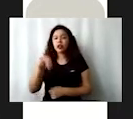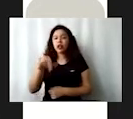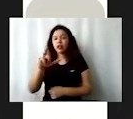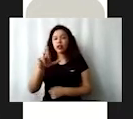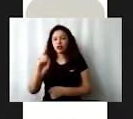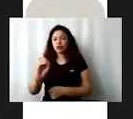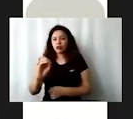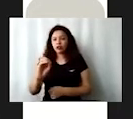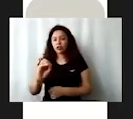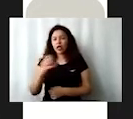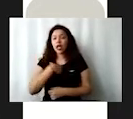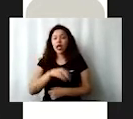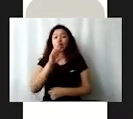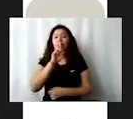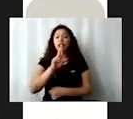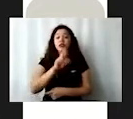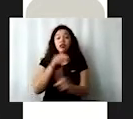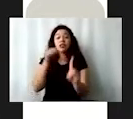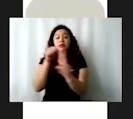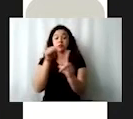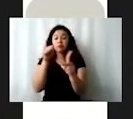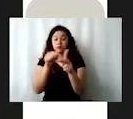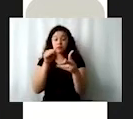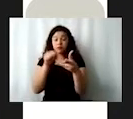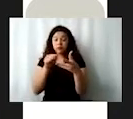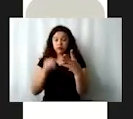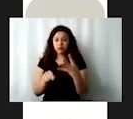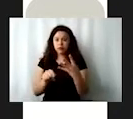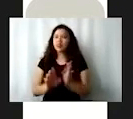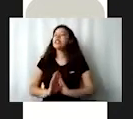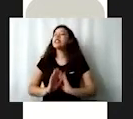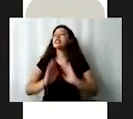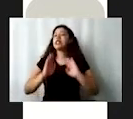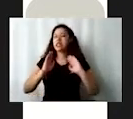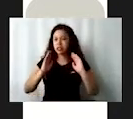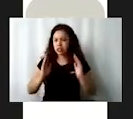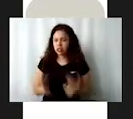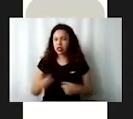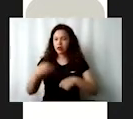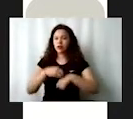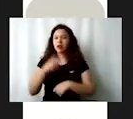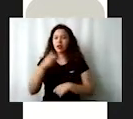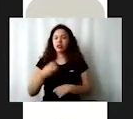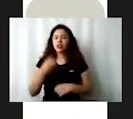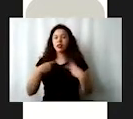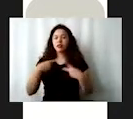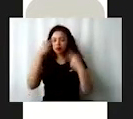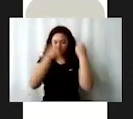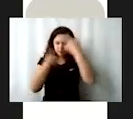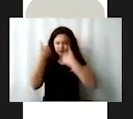dar respuestas específicas, ¿no? Ahí ya están planteadas de esa manera. Entonces, el analista va a reunir